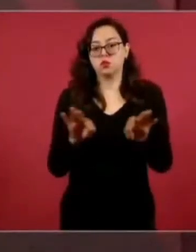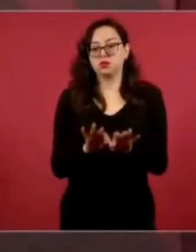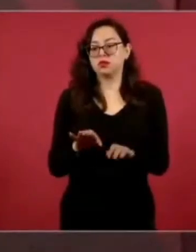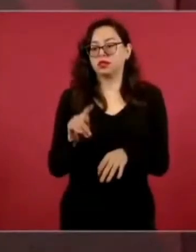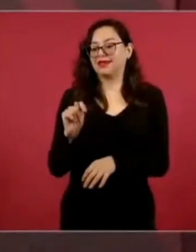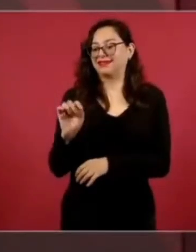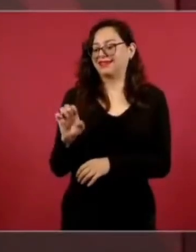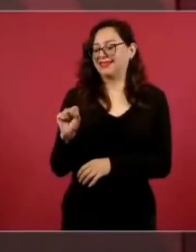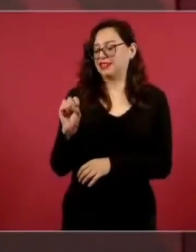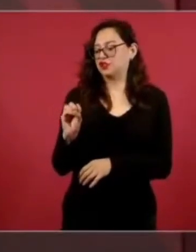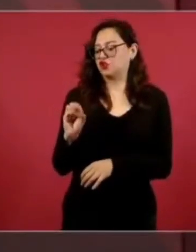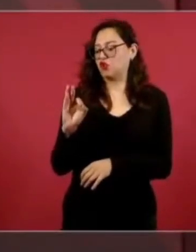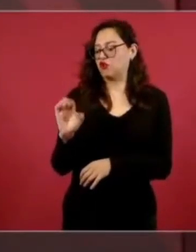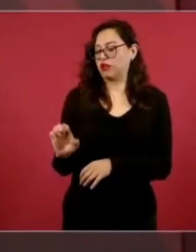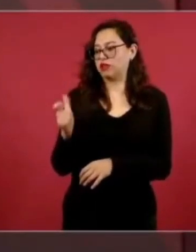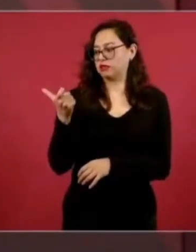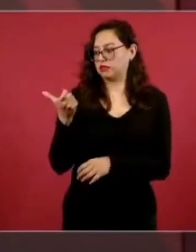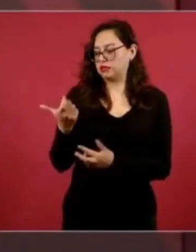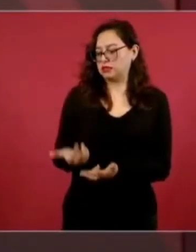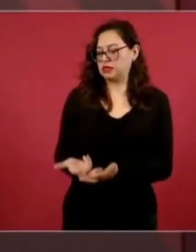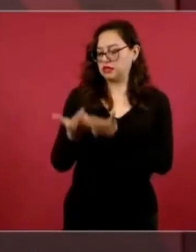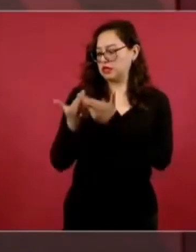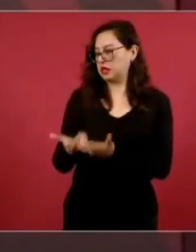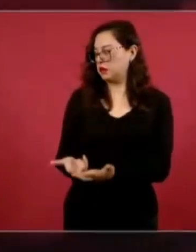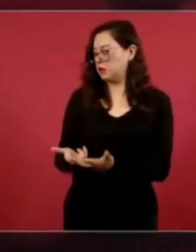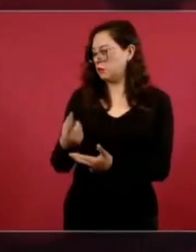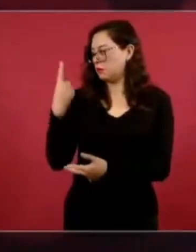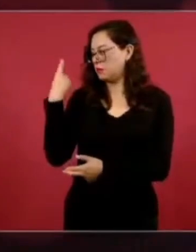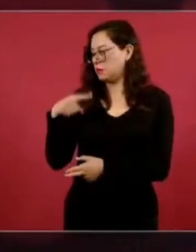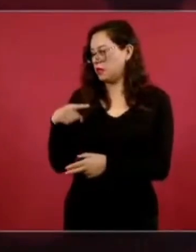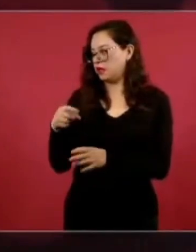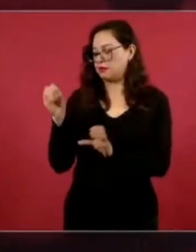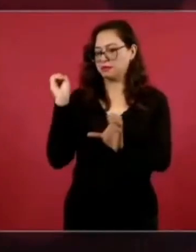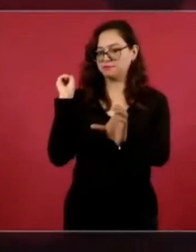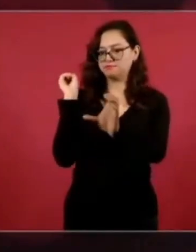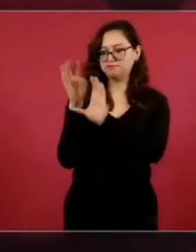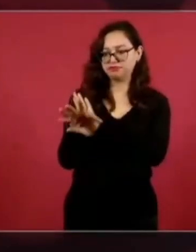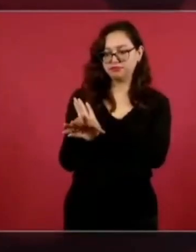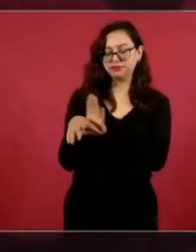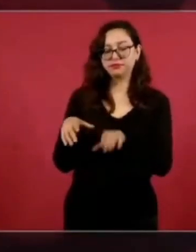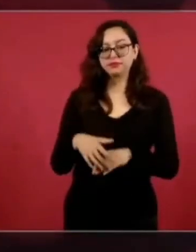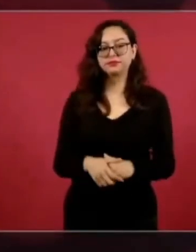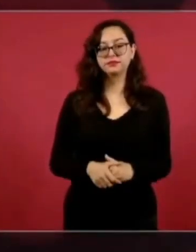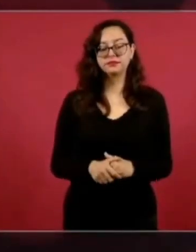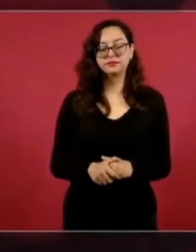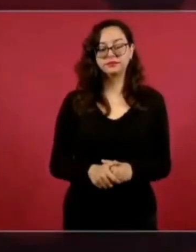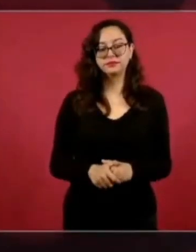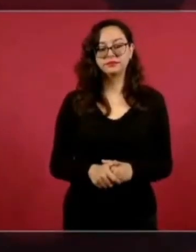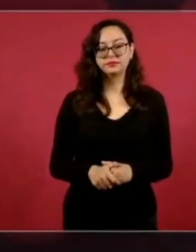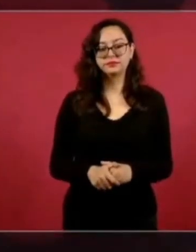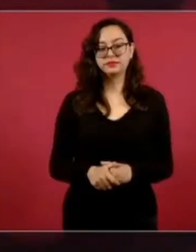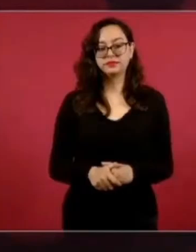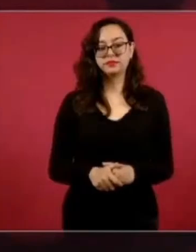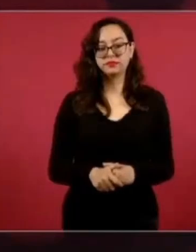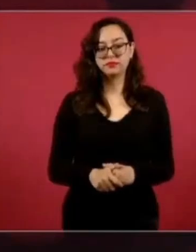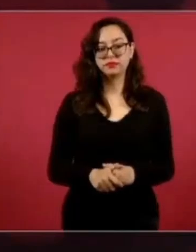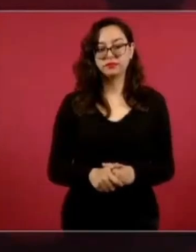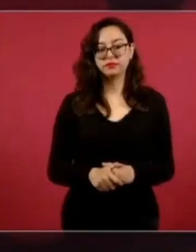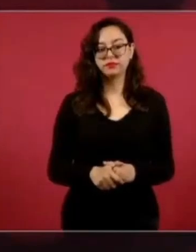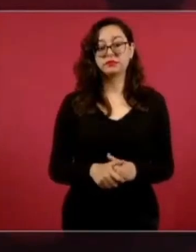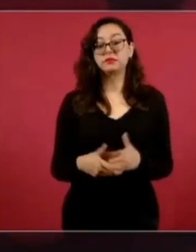Tesorería de la Federación le dé los fondos al Banco del Bienestar. Entonces, todo